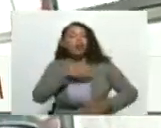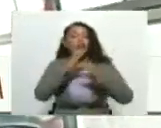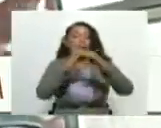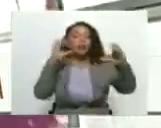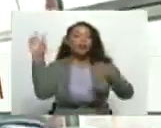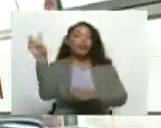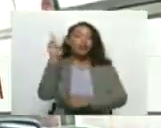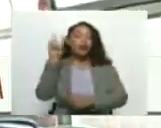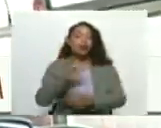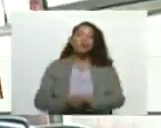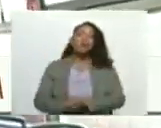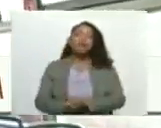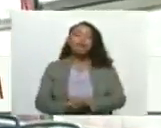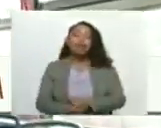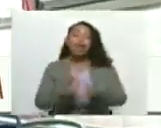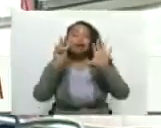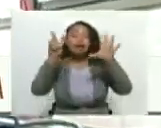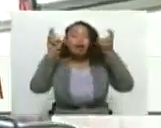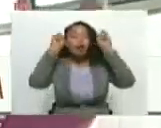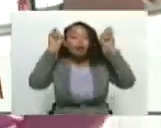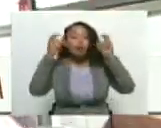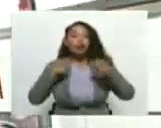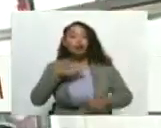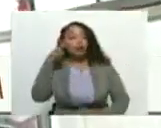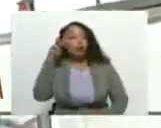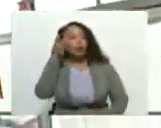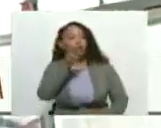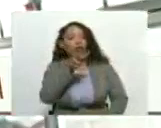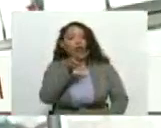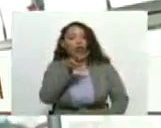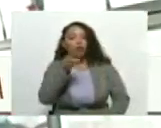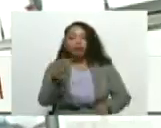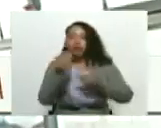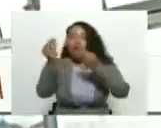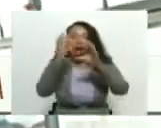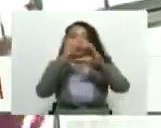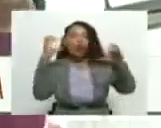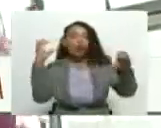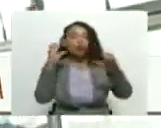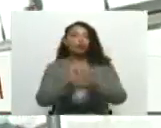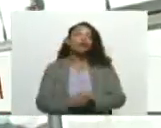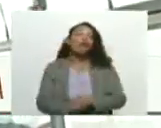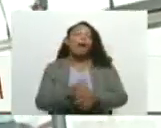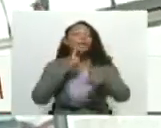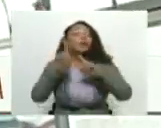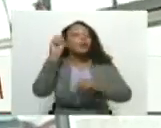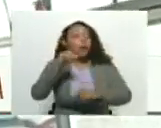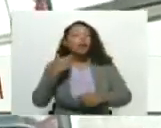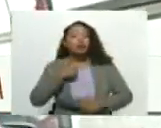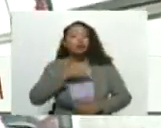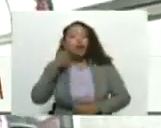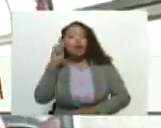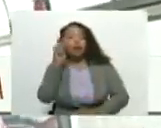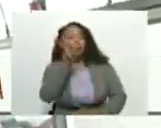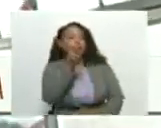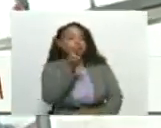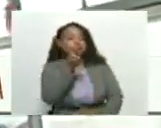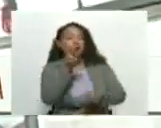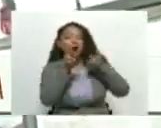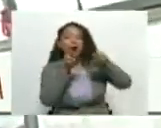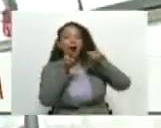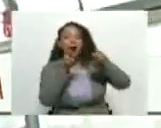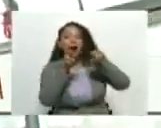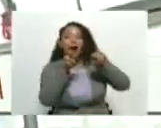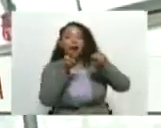Venezuela, en sus 7 vértices estamos viendo la entrega de unidades de transporte, pero también estamos viendo por allí,